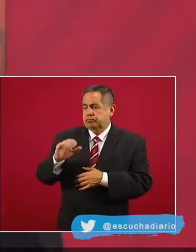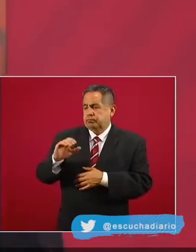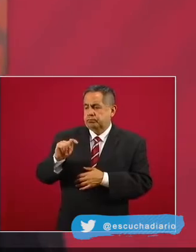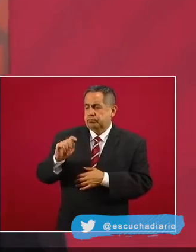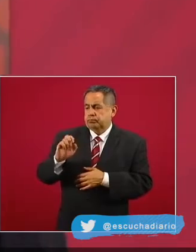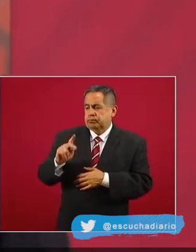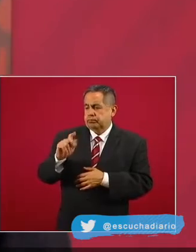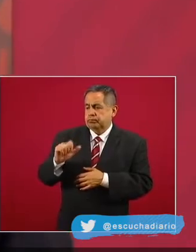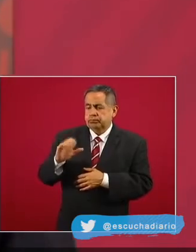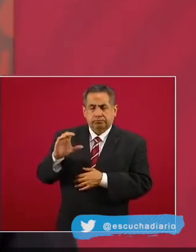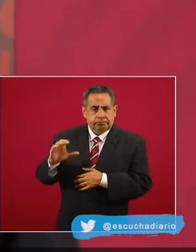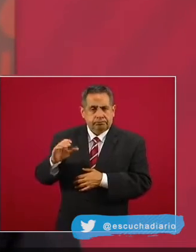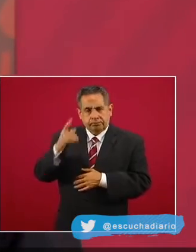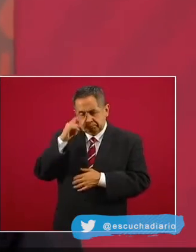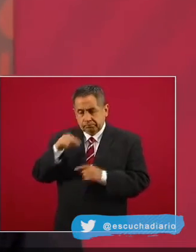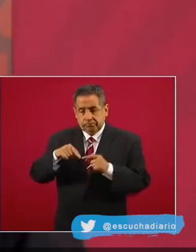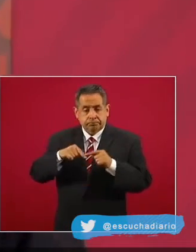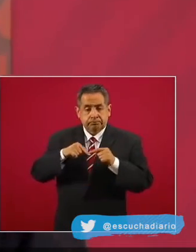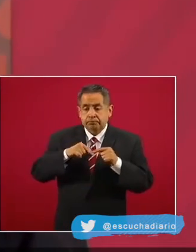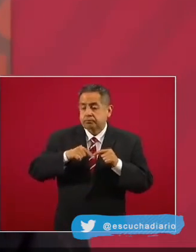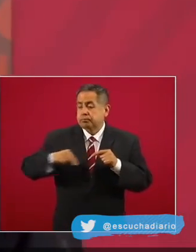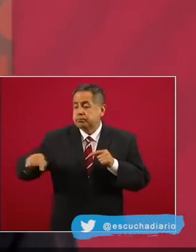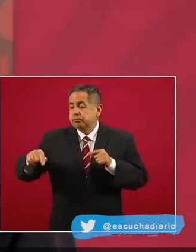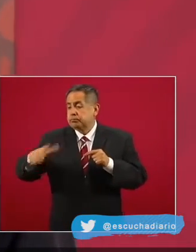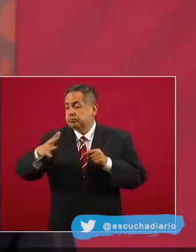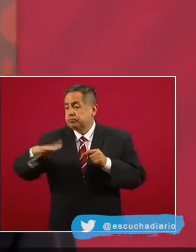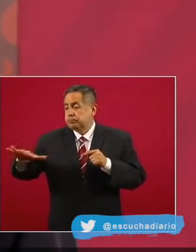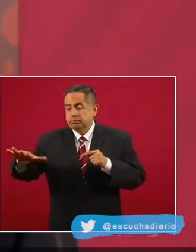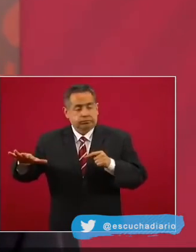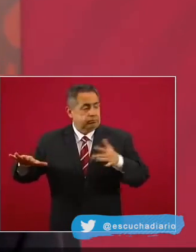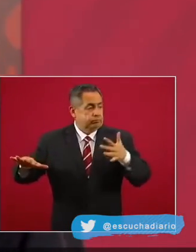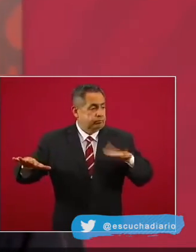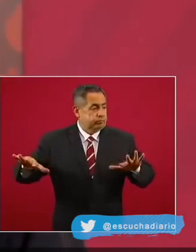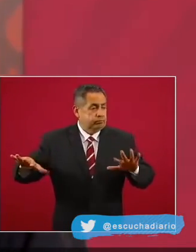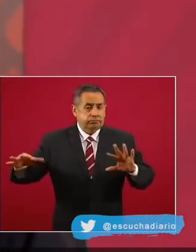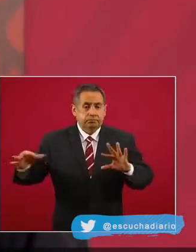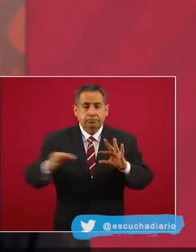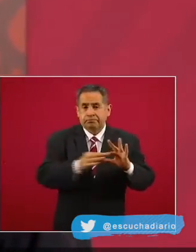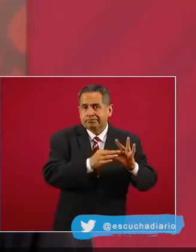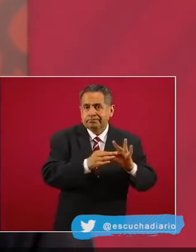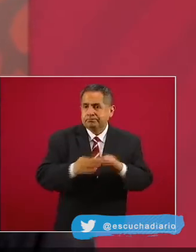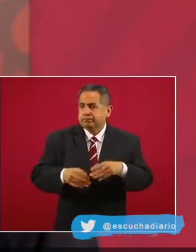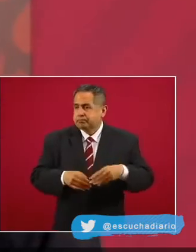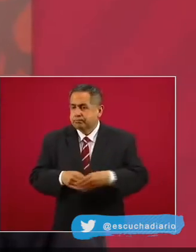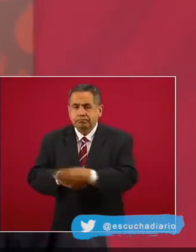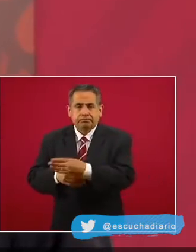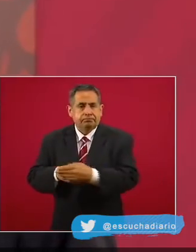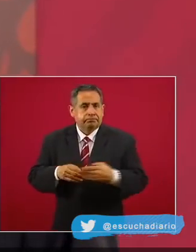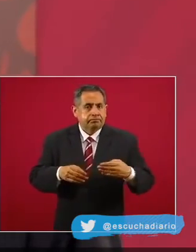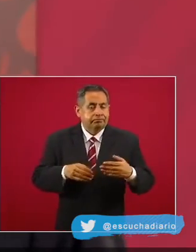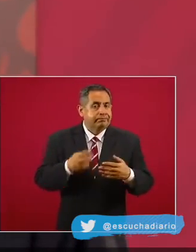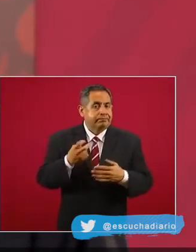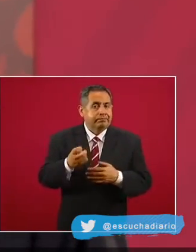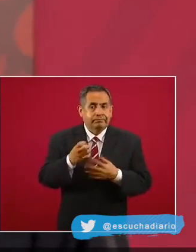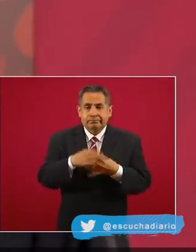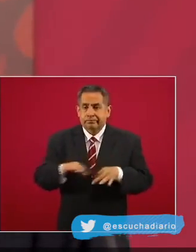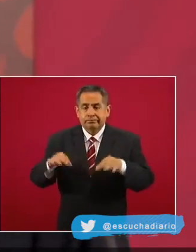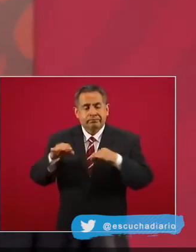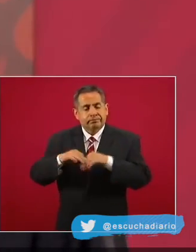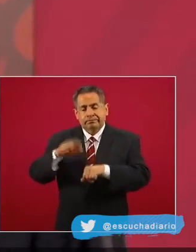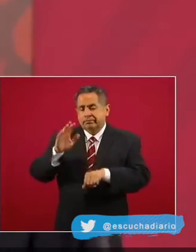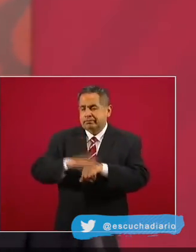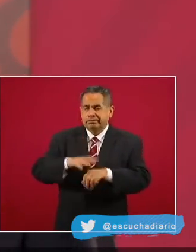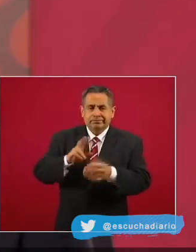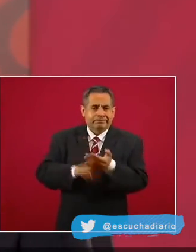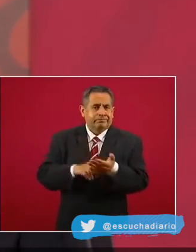aeropuerto estén concluidas en febrero de 2021. Estas corresponden a la etapa 1 de construcción. Respecto al Tren Maya,